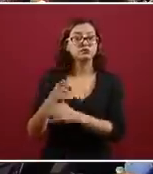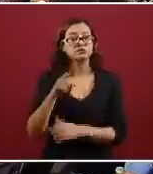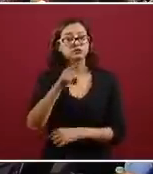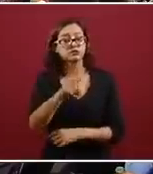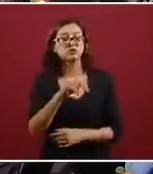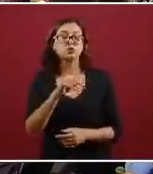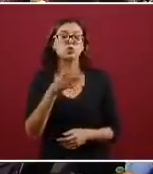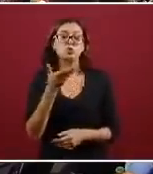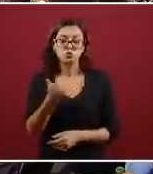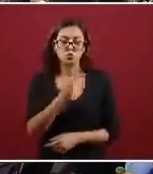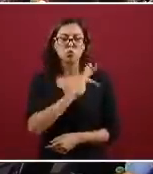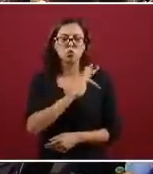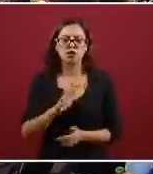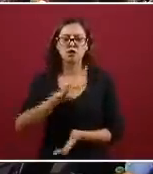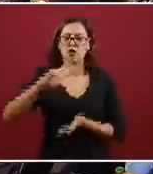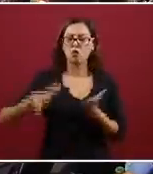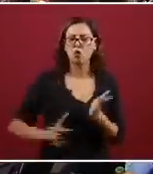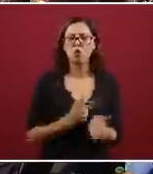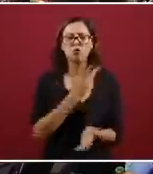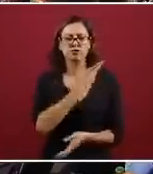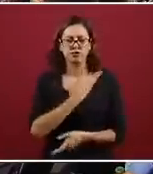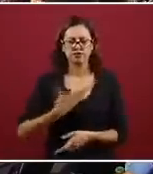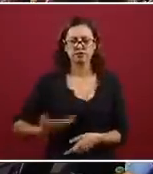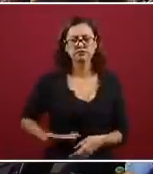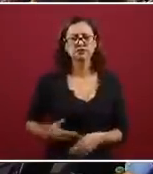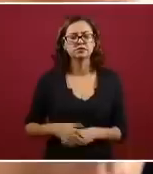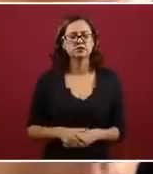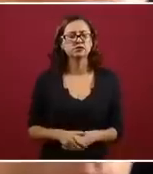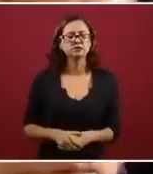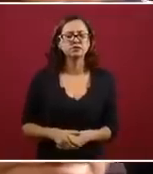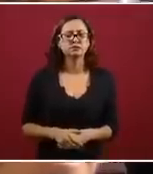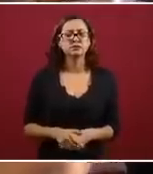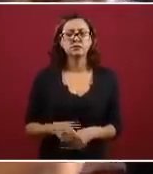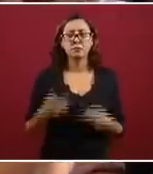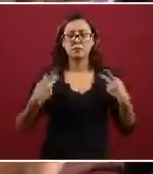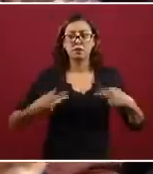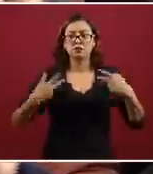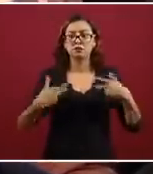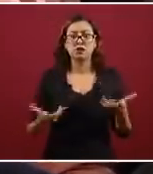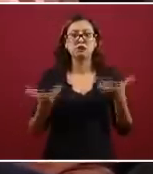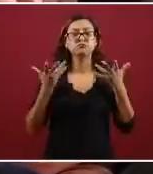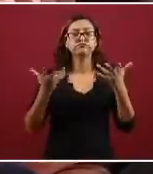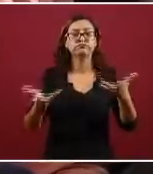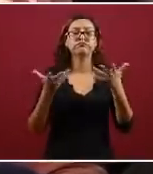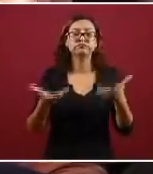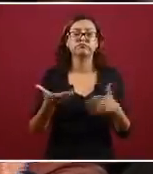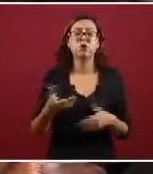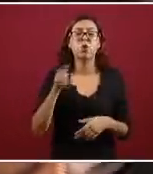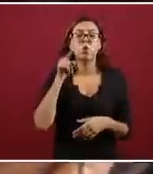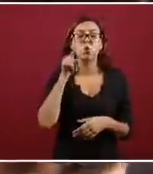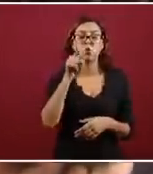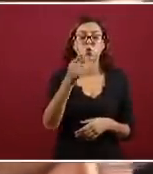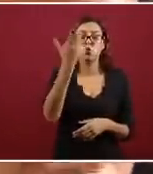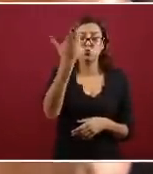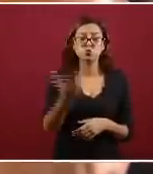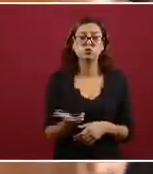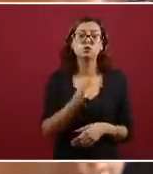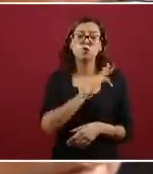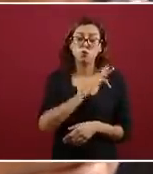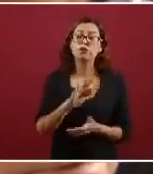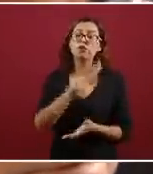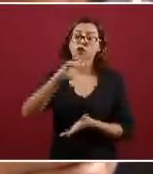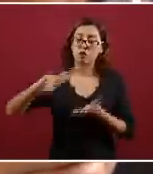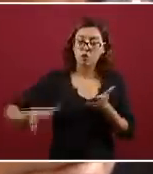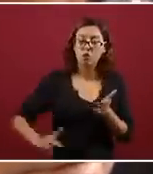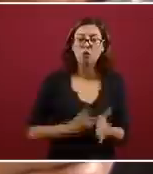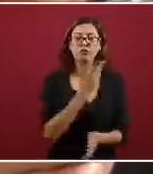reelija. De hecho, su paisano dice que hay un clamor popular porque usted pudiera participar en